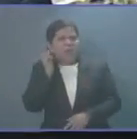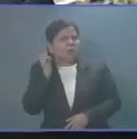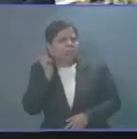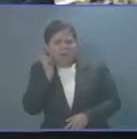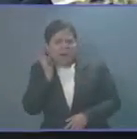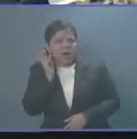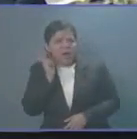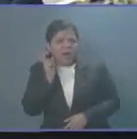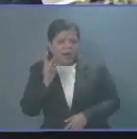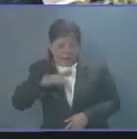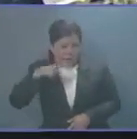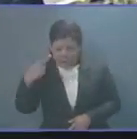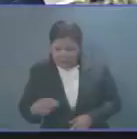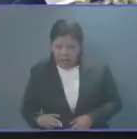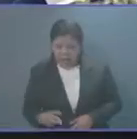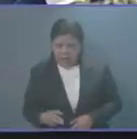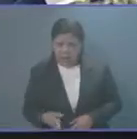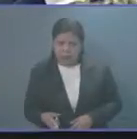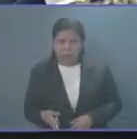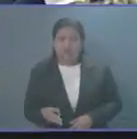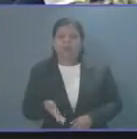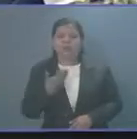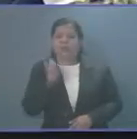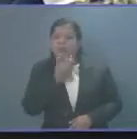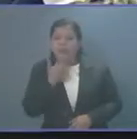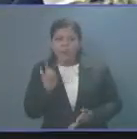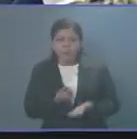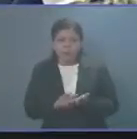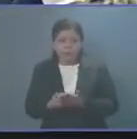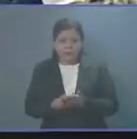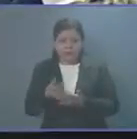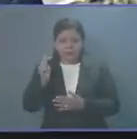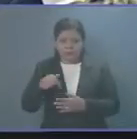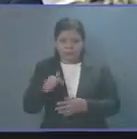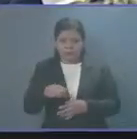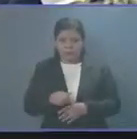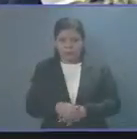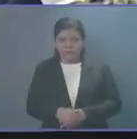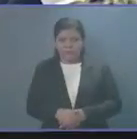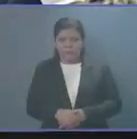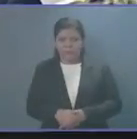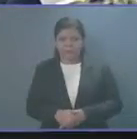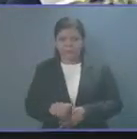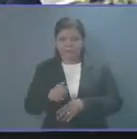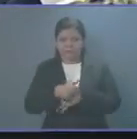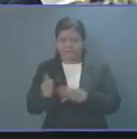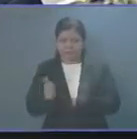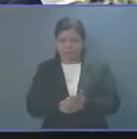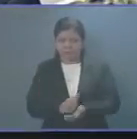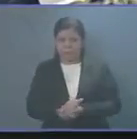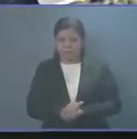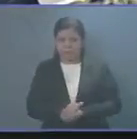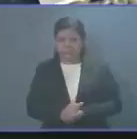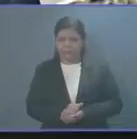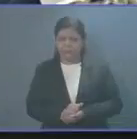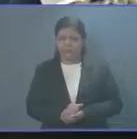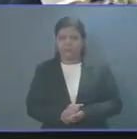con fidelidad lo que se estaba discutiendo en esta Asamblea Legislativa.